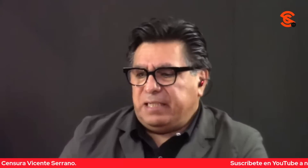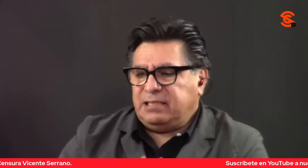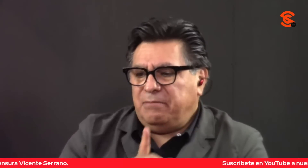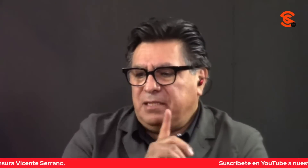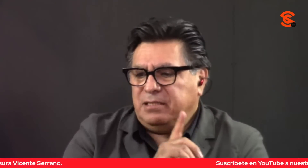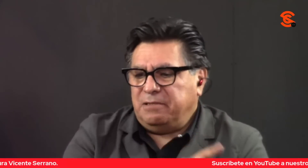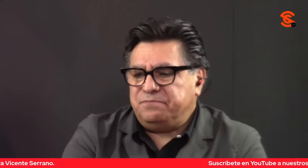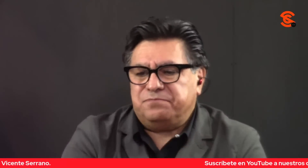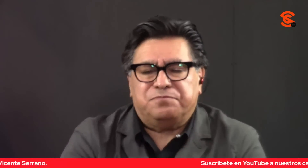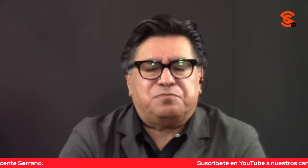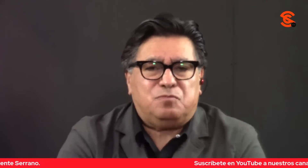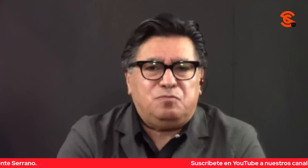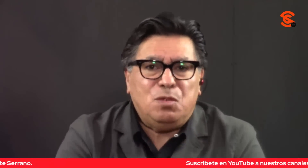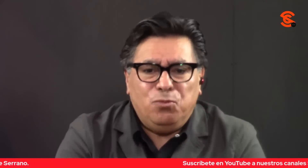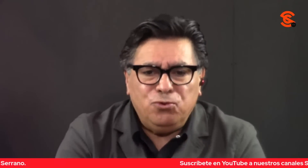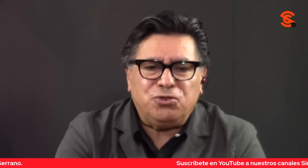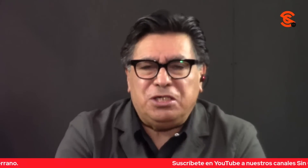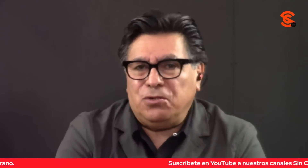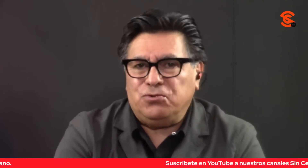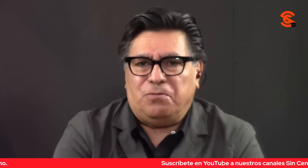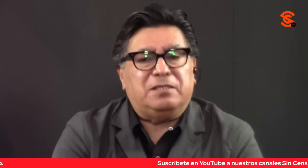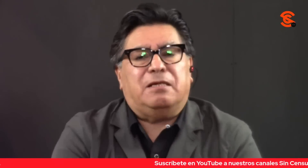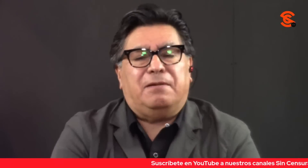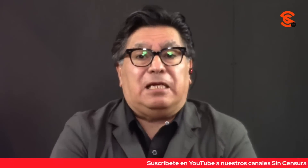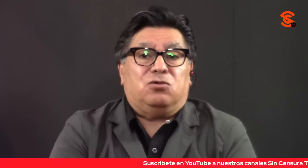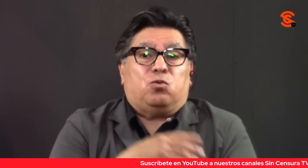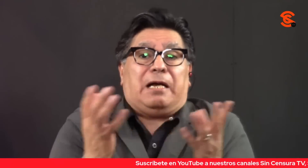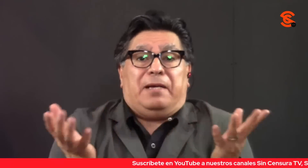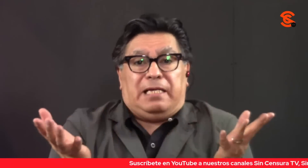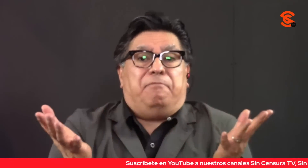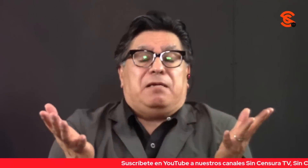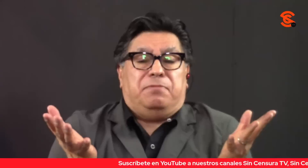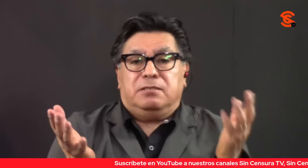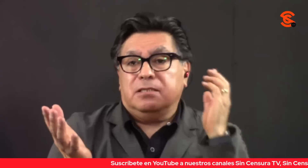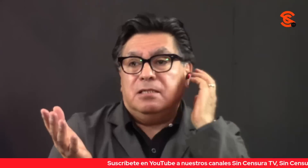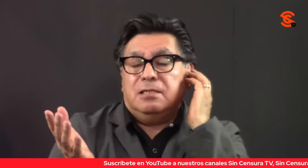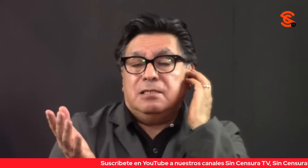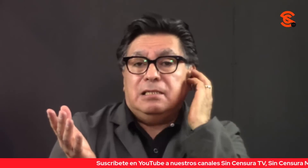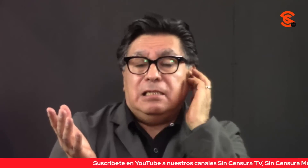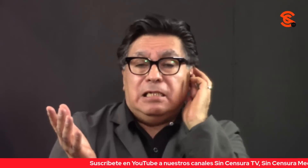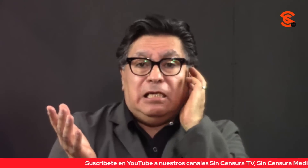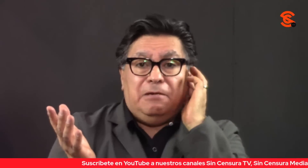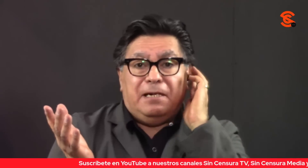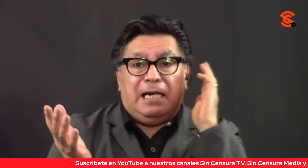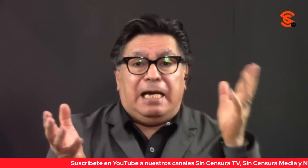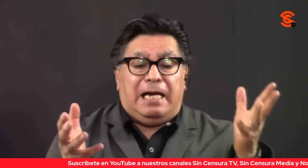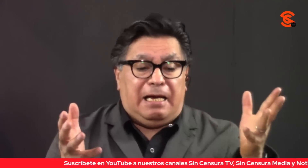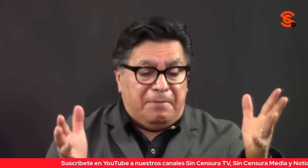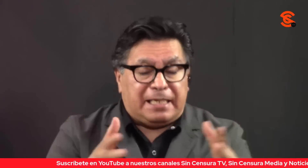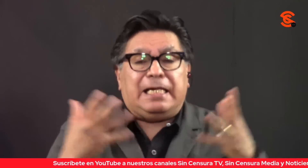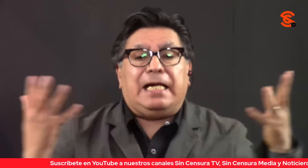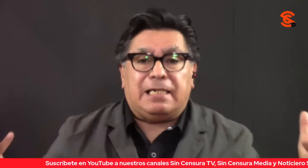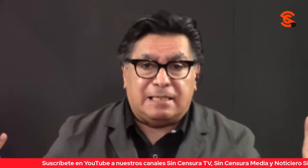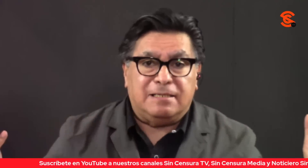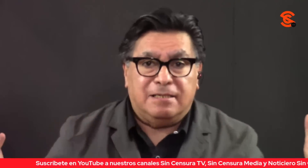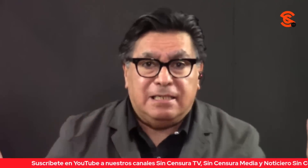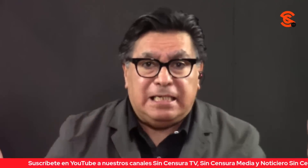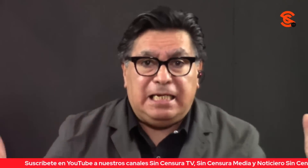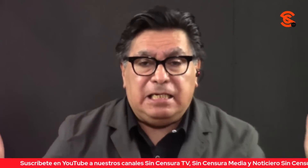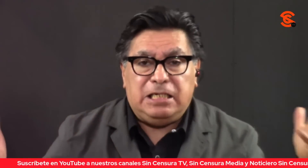Y precisamente, muchos incluso pensaban que los Guacamaya Papers iban a